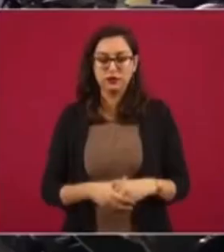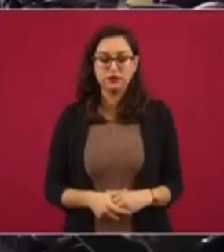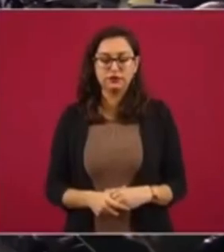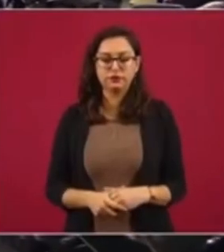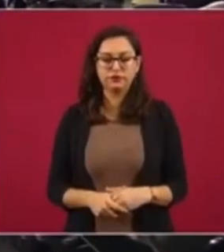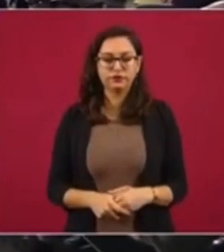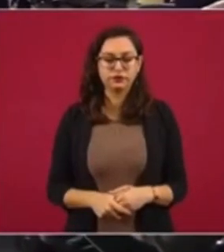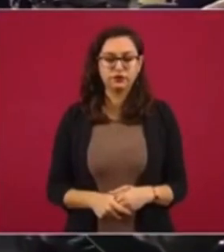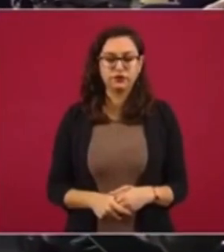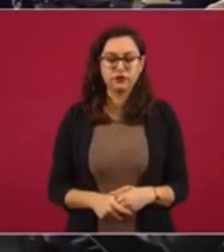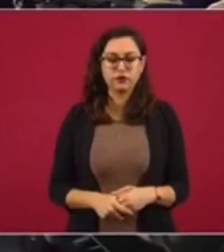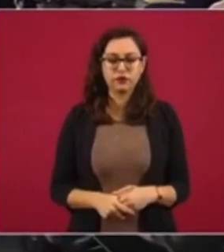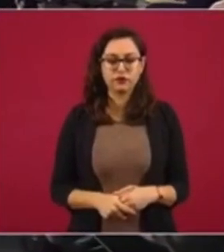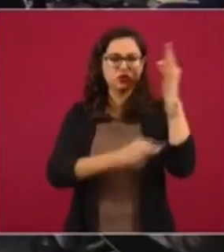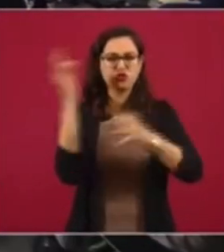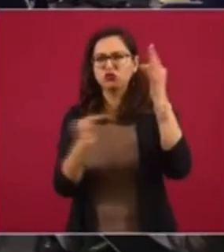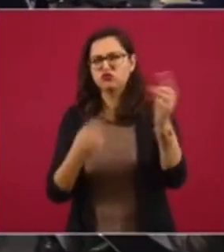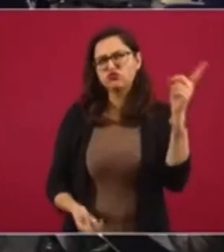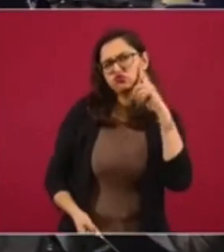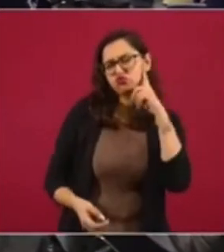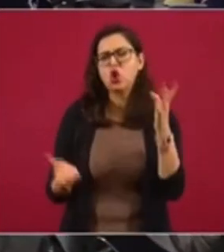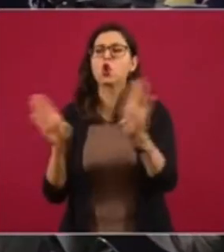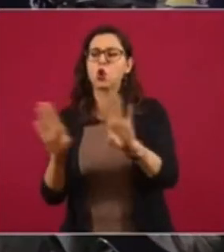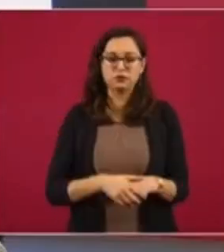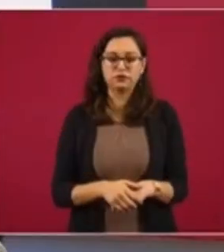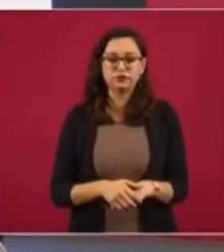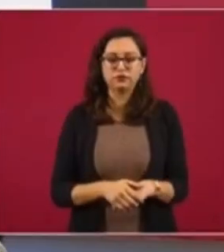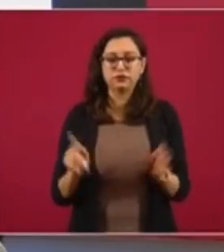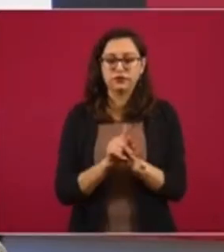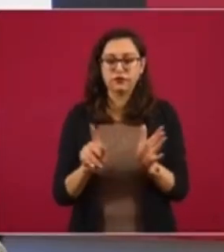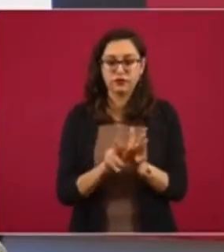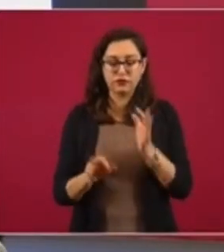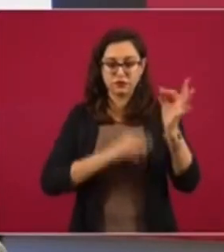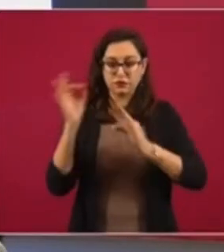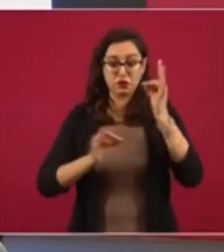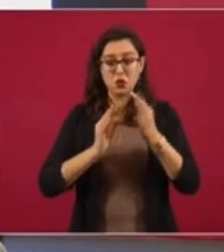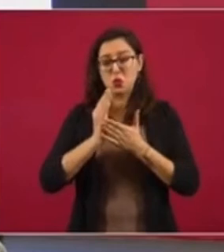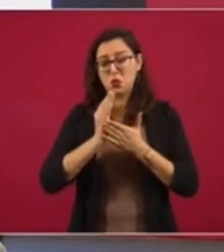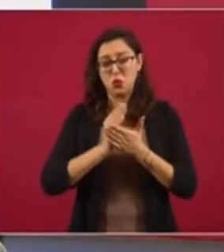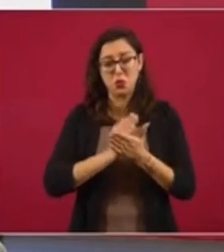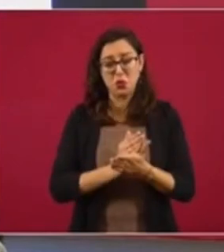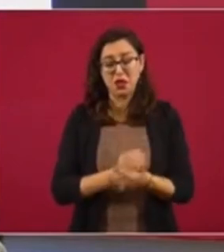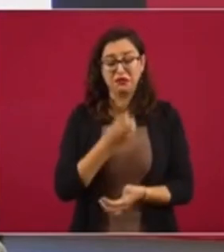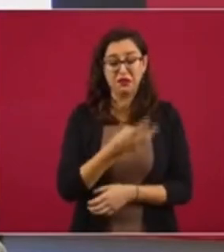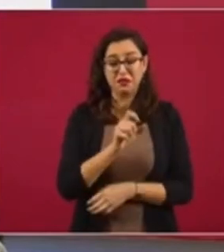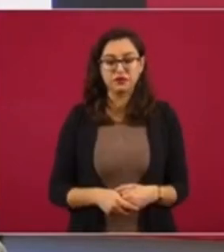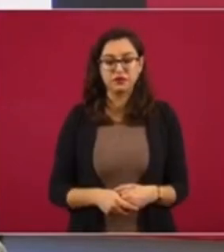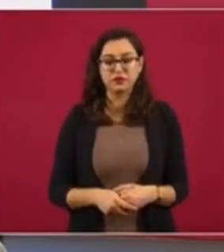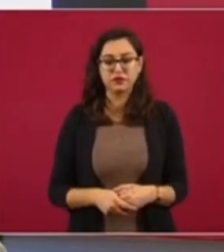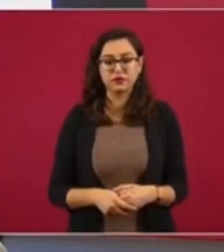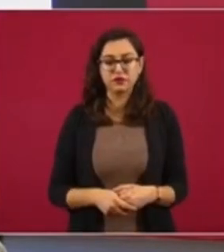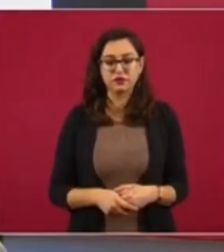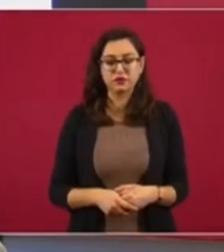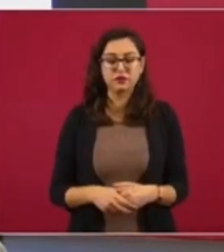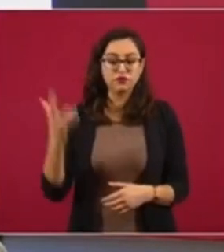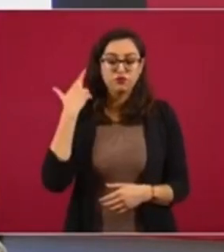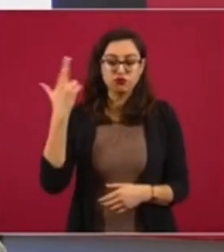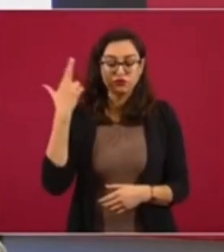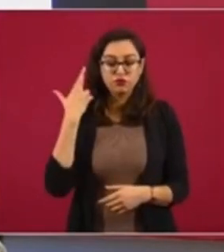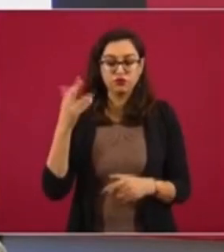gobierno. ¿Cómo se entera usted de las noticias? 56% televisión. Los periódicos sí, han bajado mucho. 3.3. La